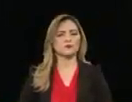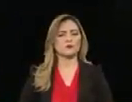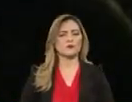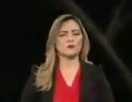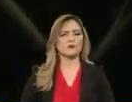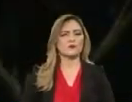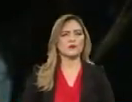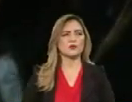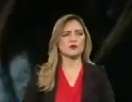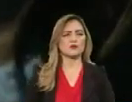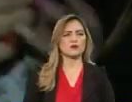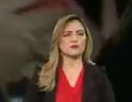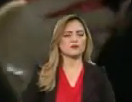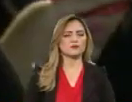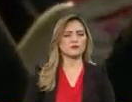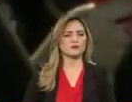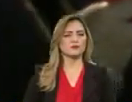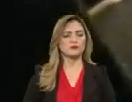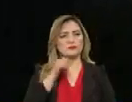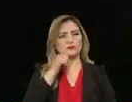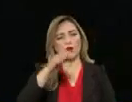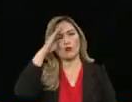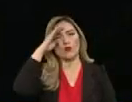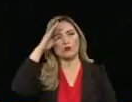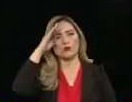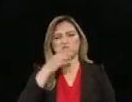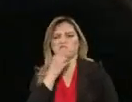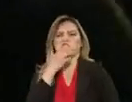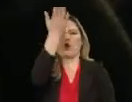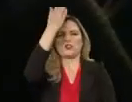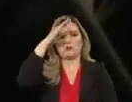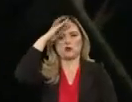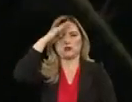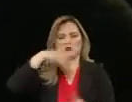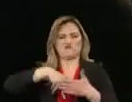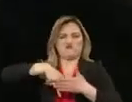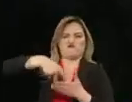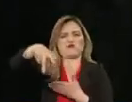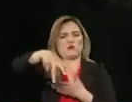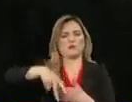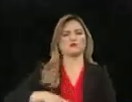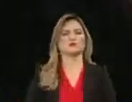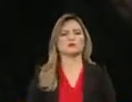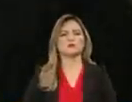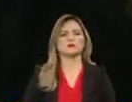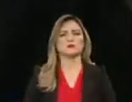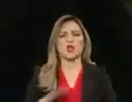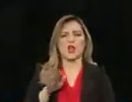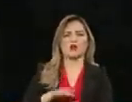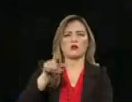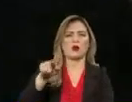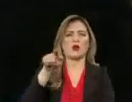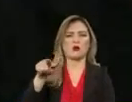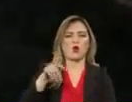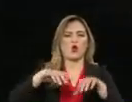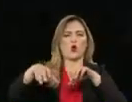Ahora sí, mañana se encuentran con un cerco policial bastante fuerte. Nos vamos por encima. Nos vamos por encima. Y se le hago responsable al